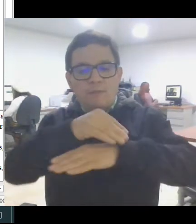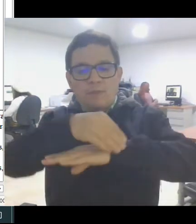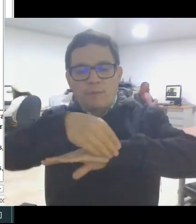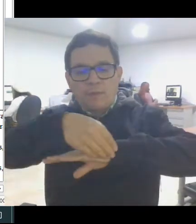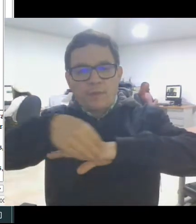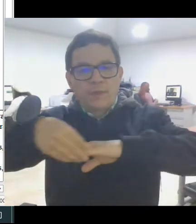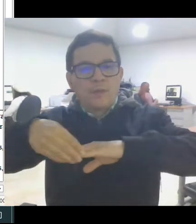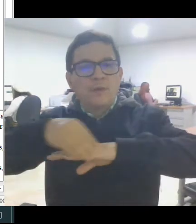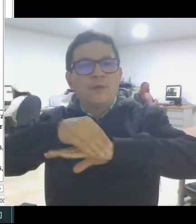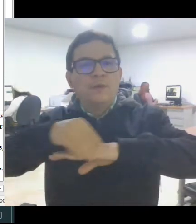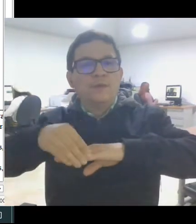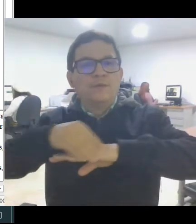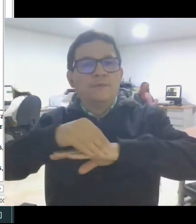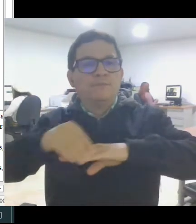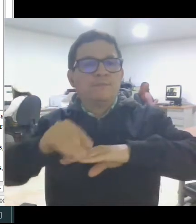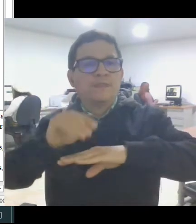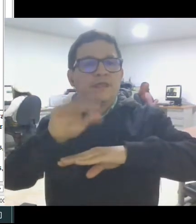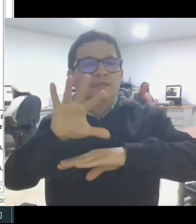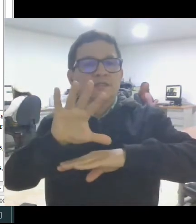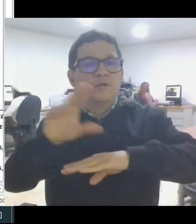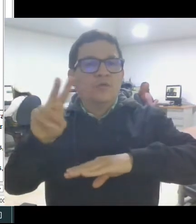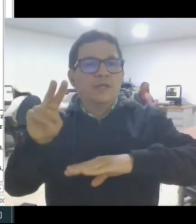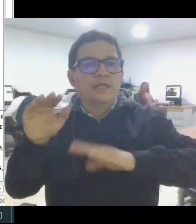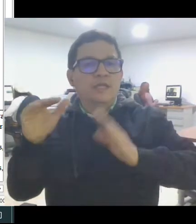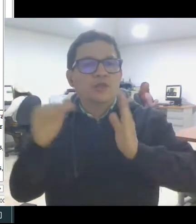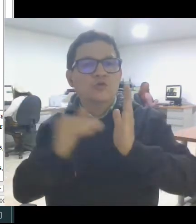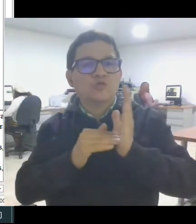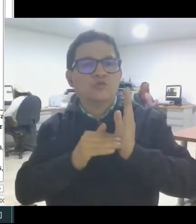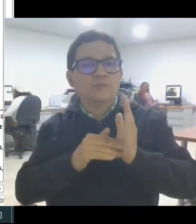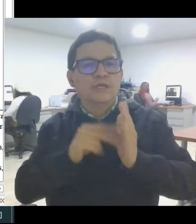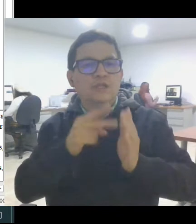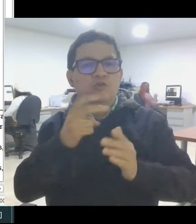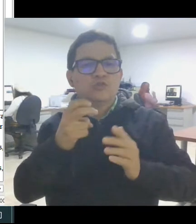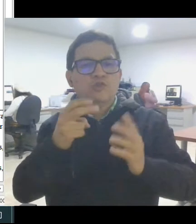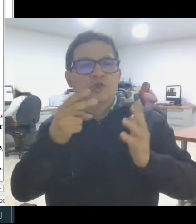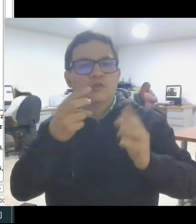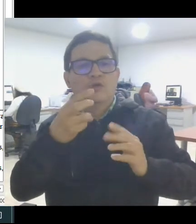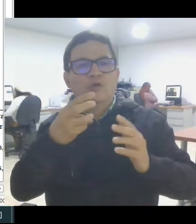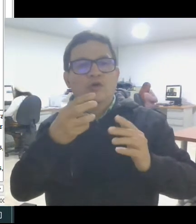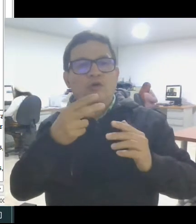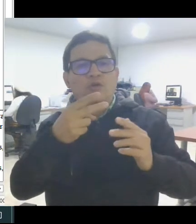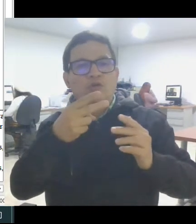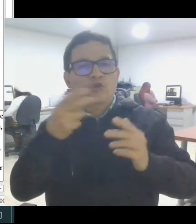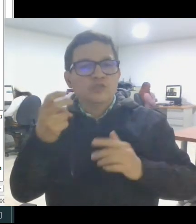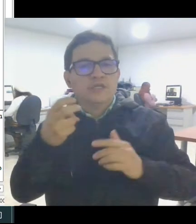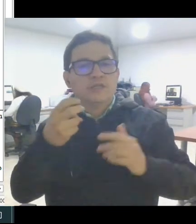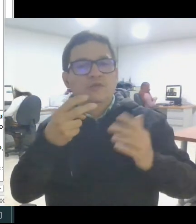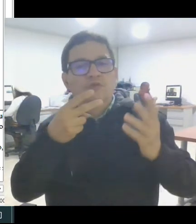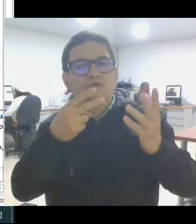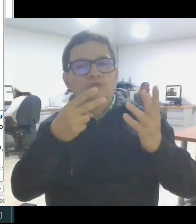y 56.300 para el acero estructural para chapas.